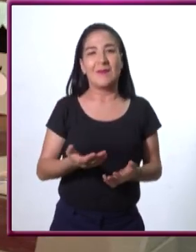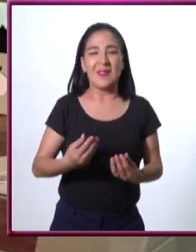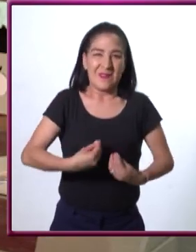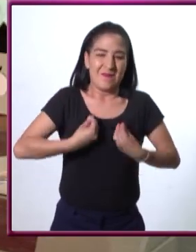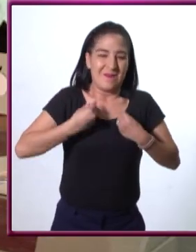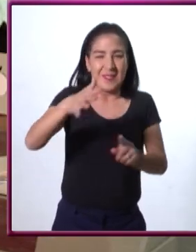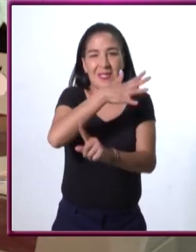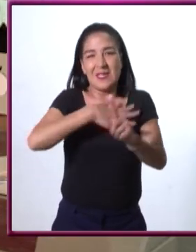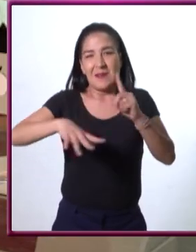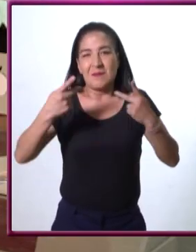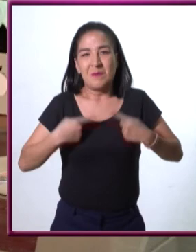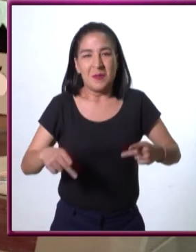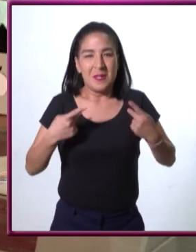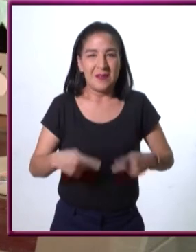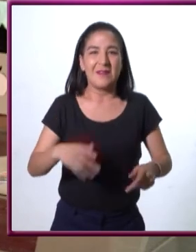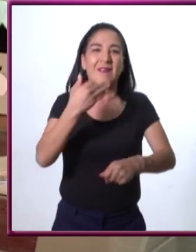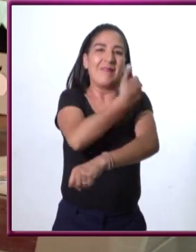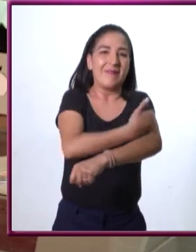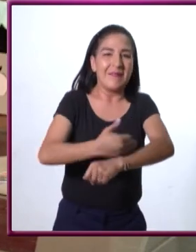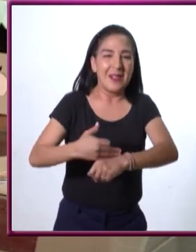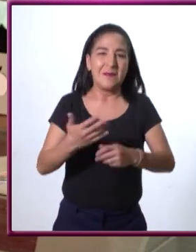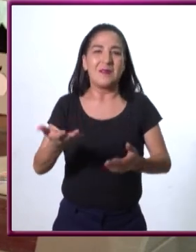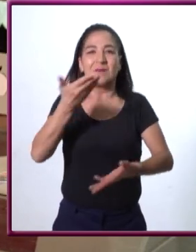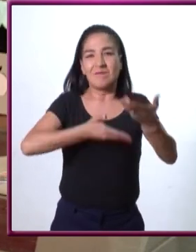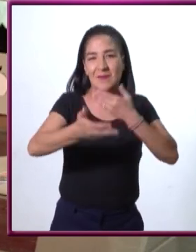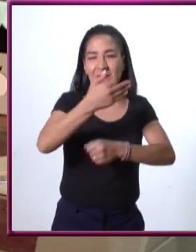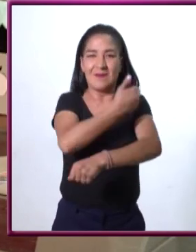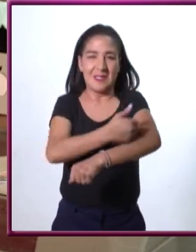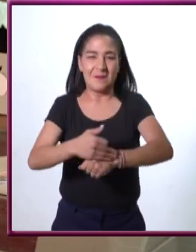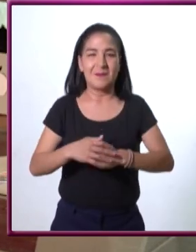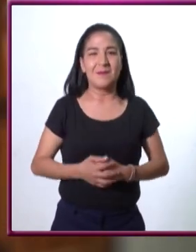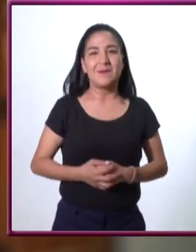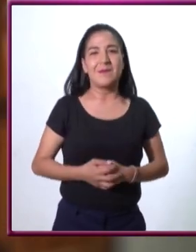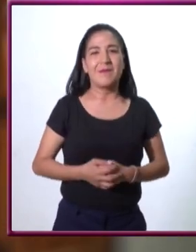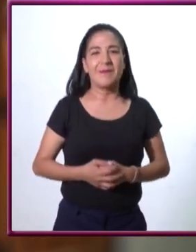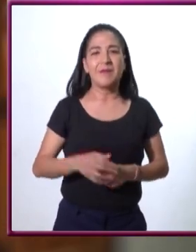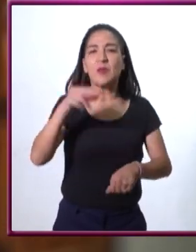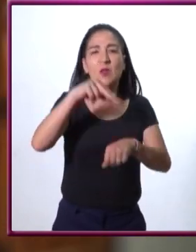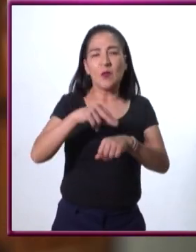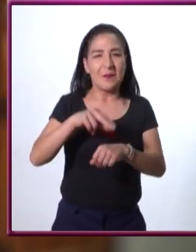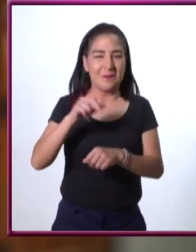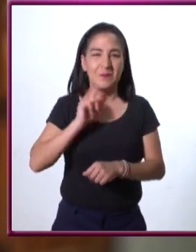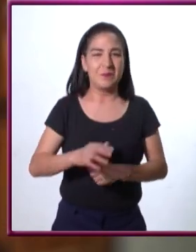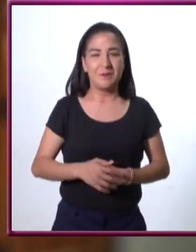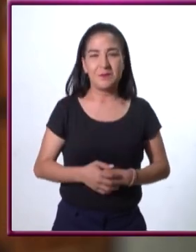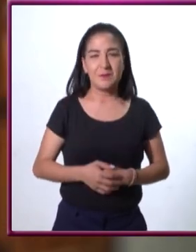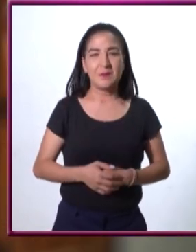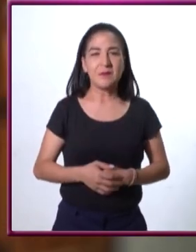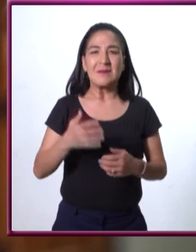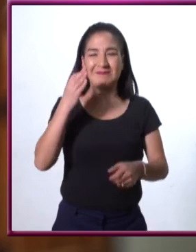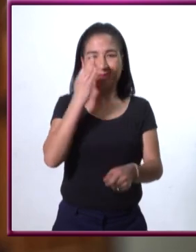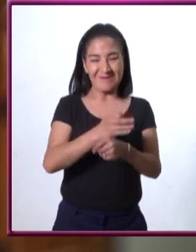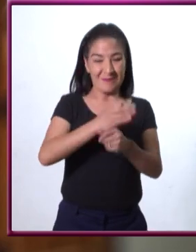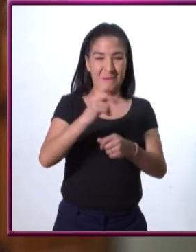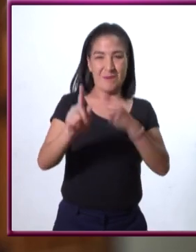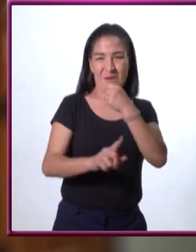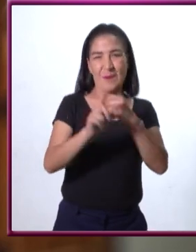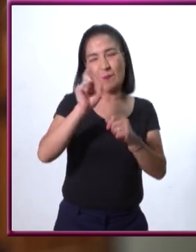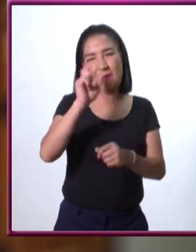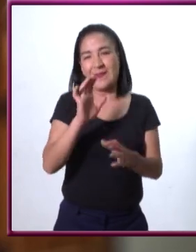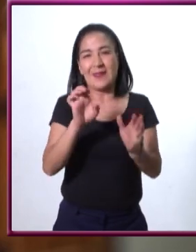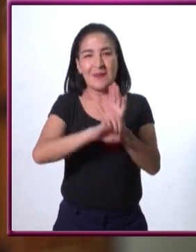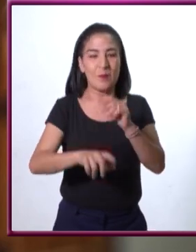Muchos papás entienden cuando empiezan a poner en práctica varias de estas habilidades la utilidad del uso de la corrección y la